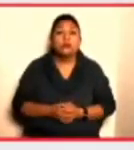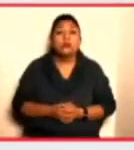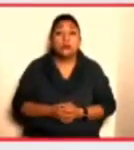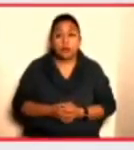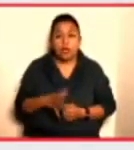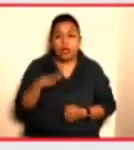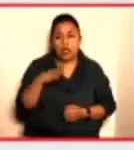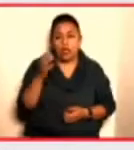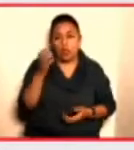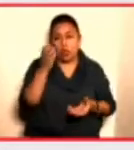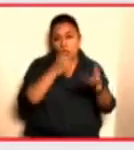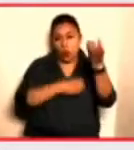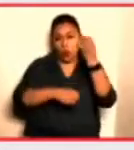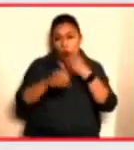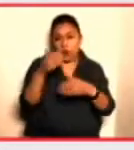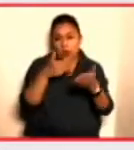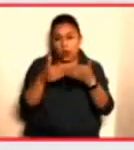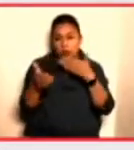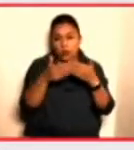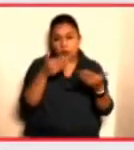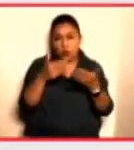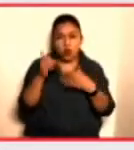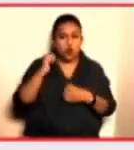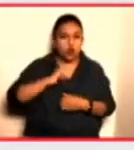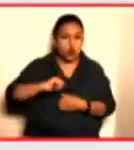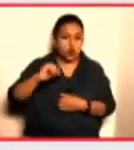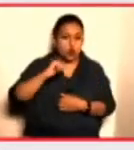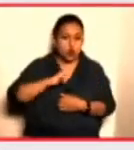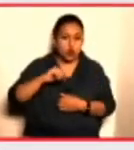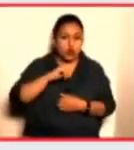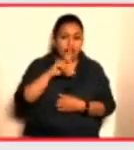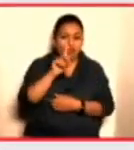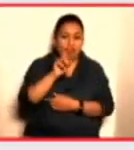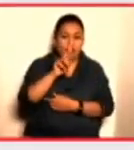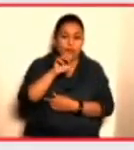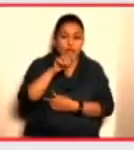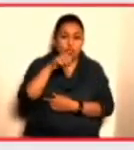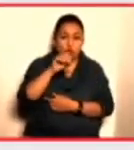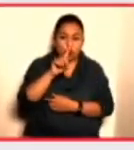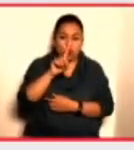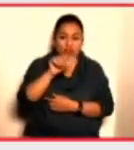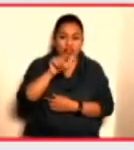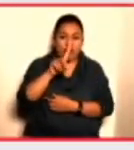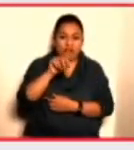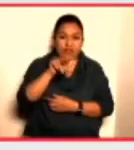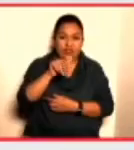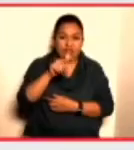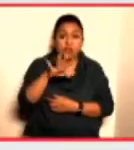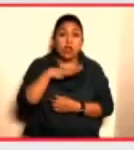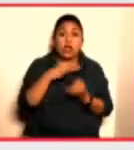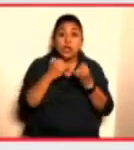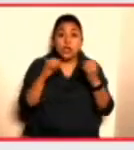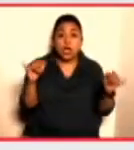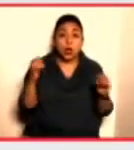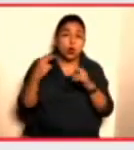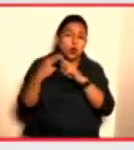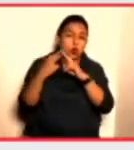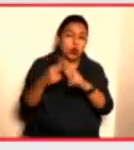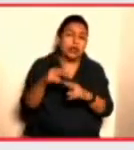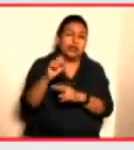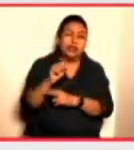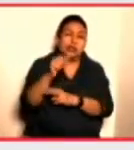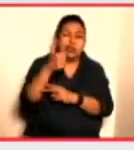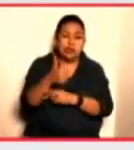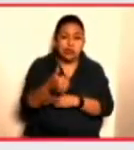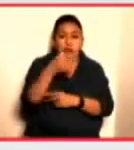puesta en escena contemporánea del clásico Antígona, del dramaturgo David Gaitán, ha inaugurado la 66ª edición